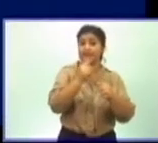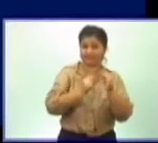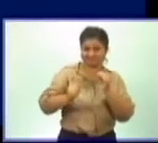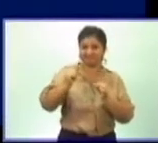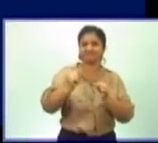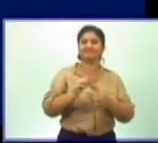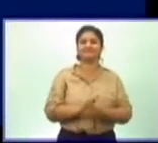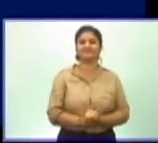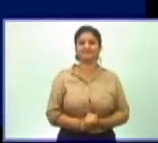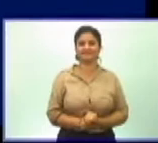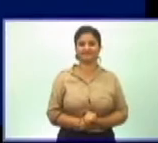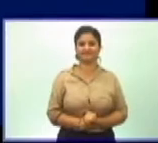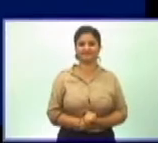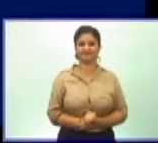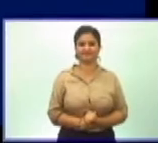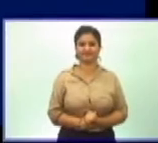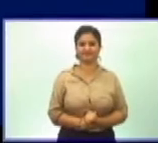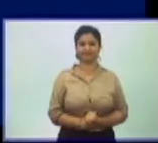continuamos.